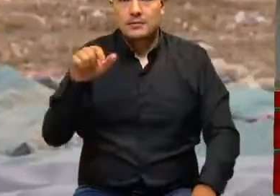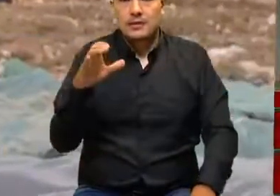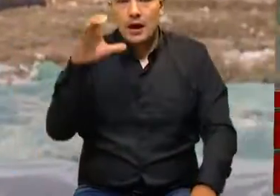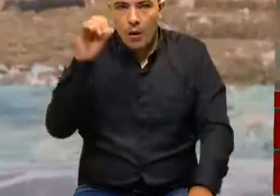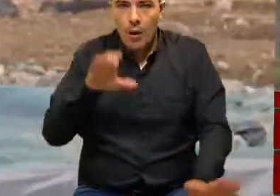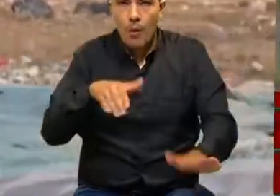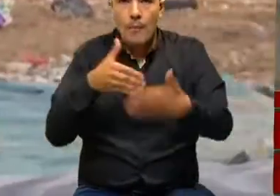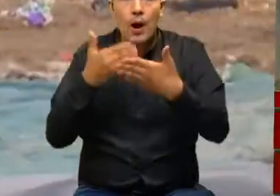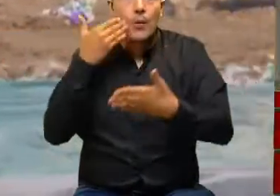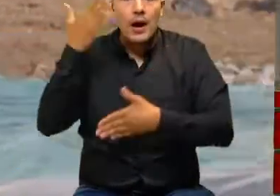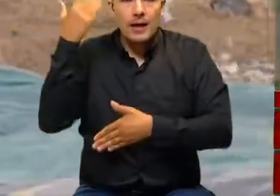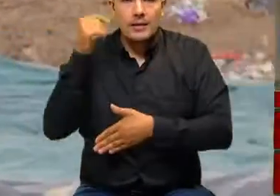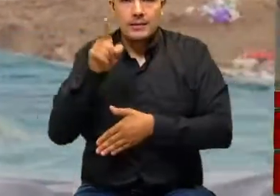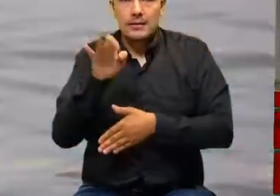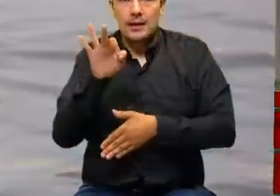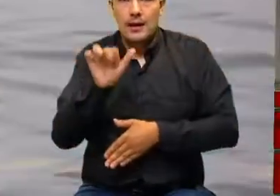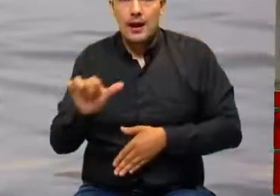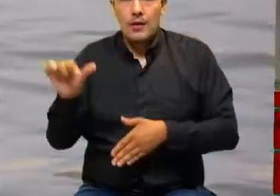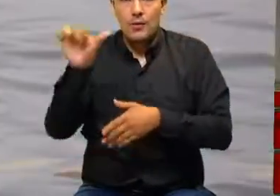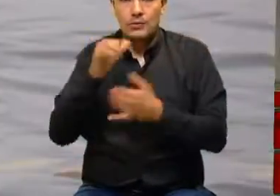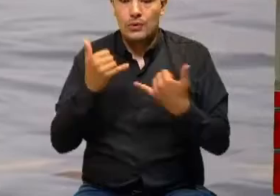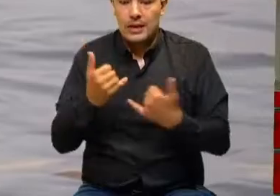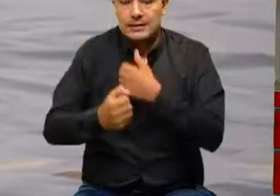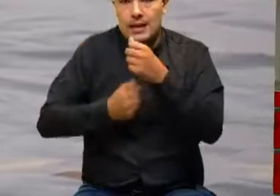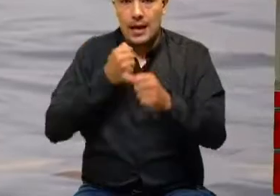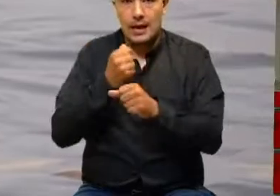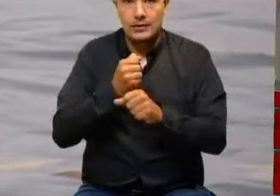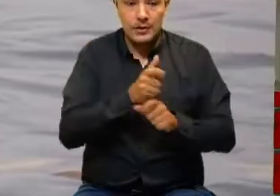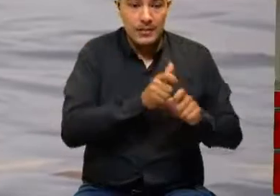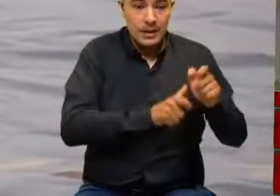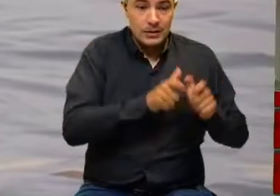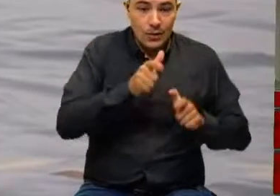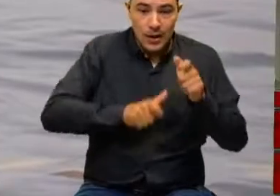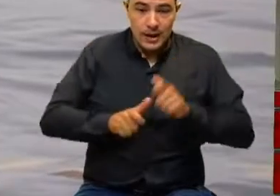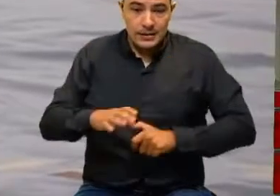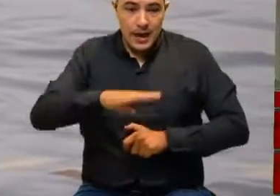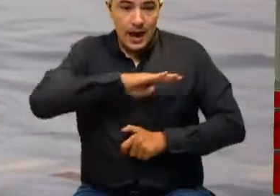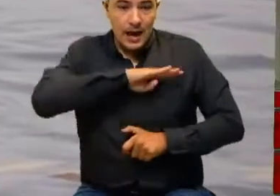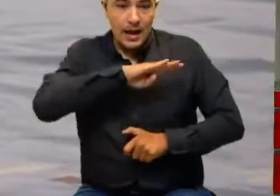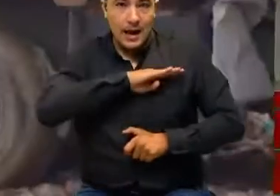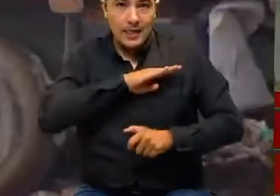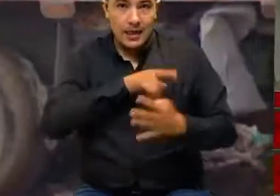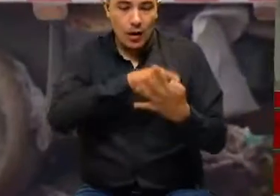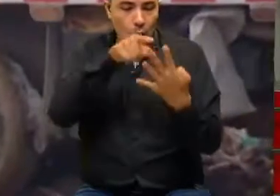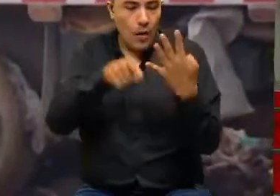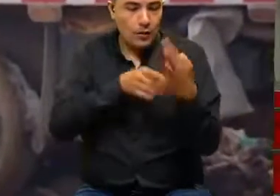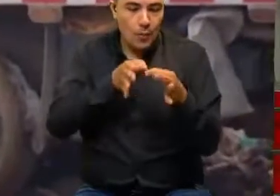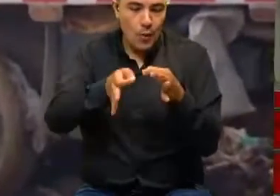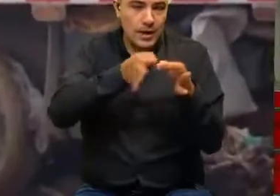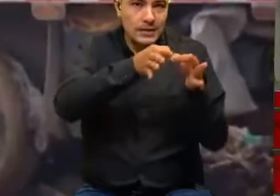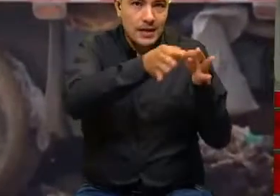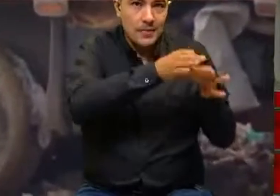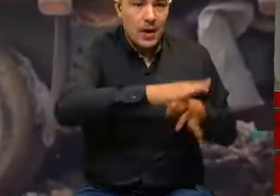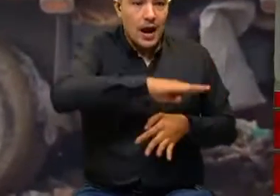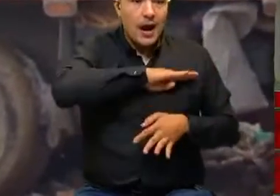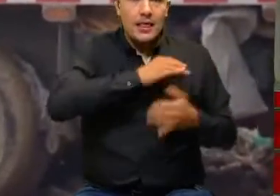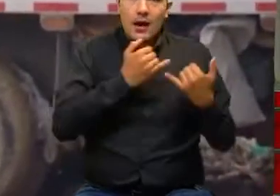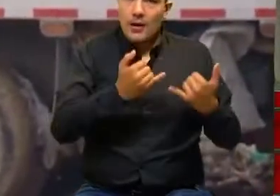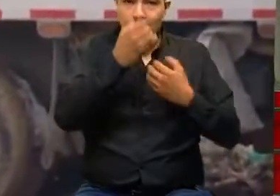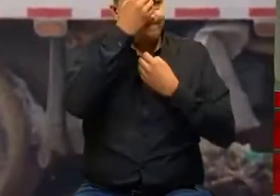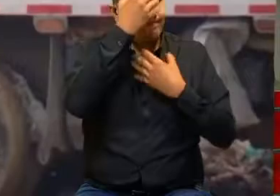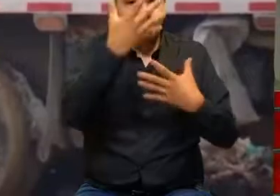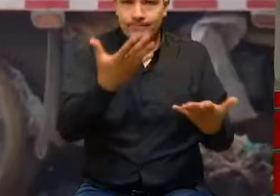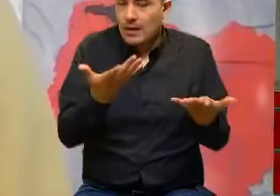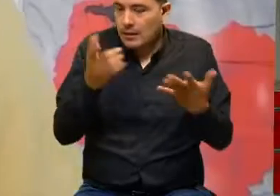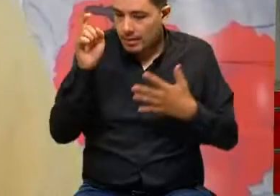del presente año. Orden que desobedecieron todos los alcaldes metropolitanos. Dentro de lo que hoy se